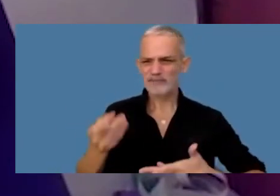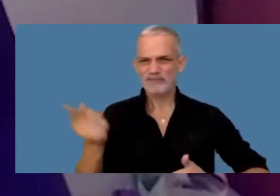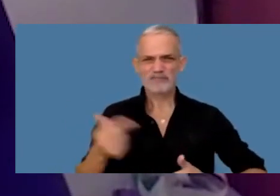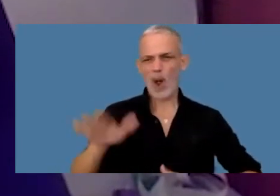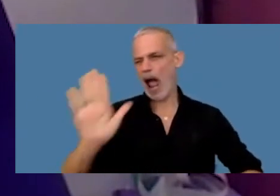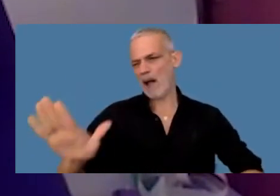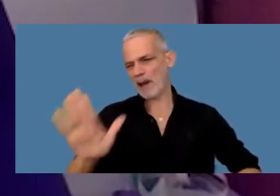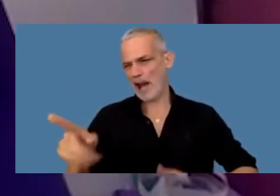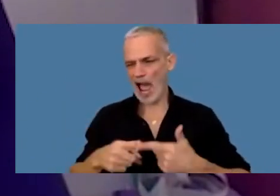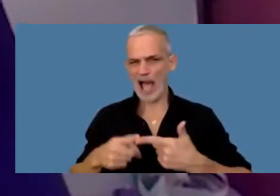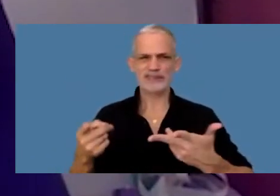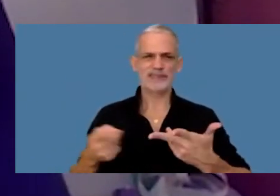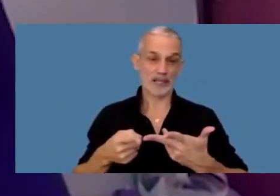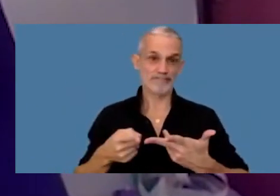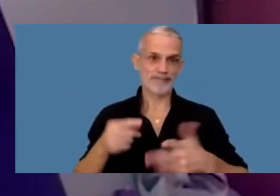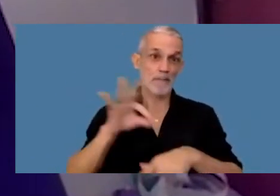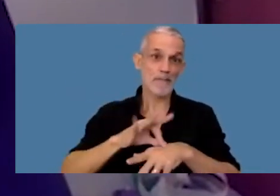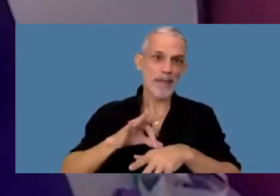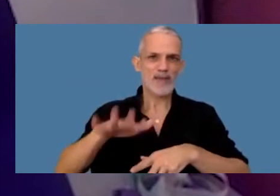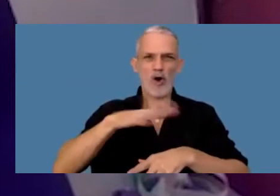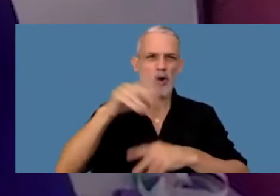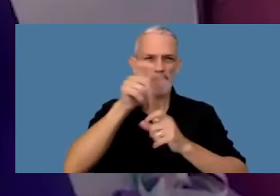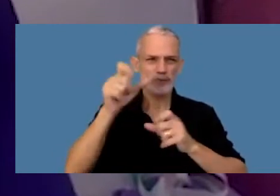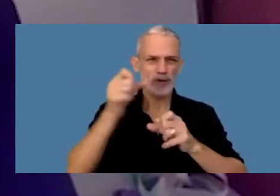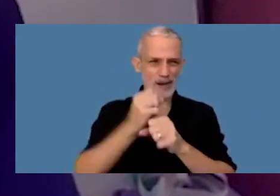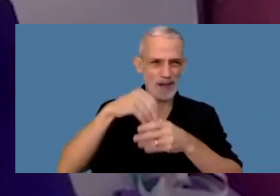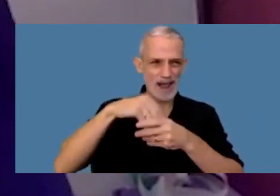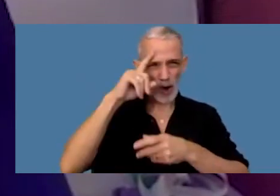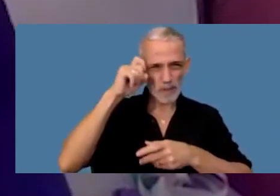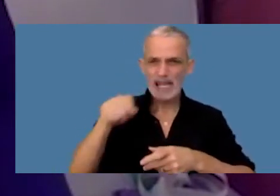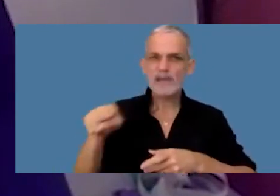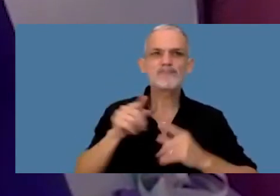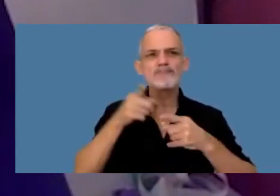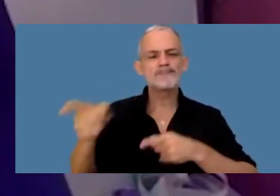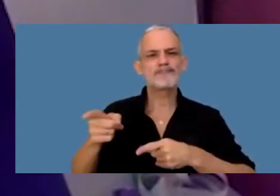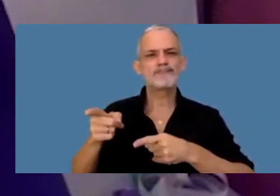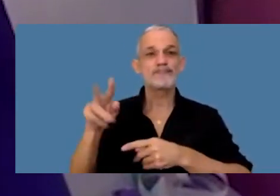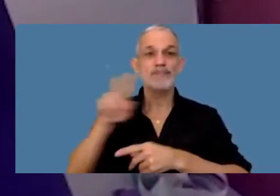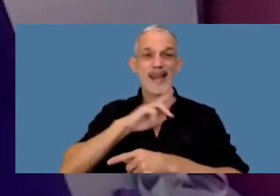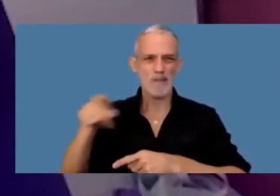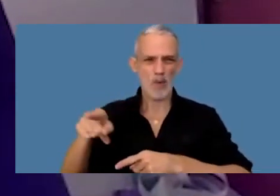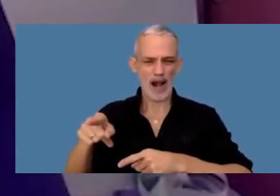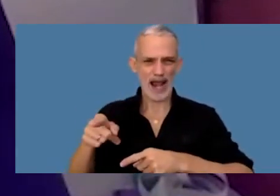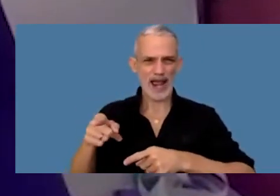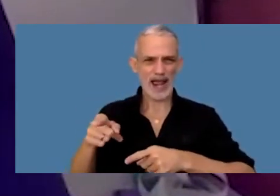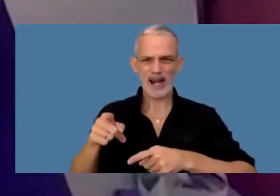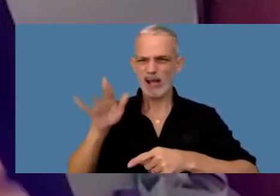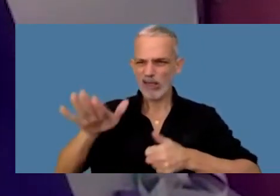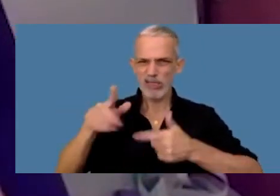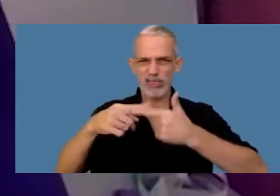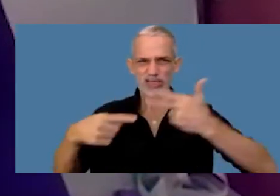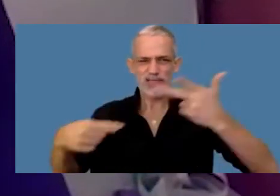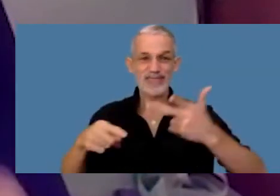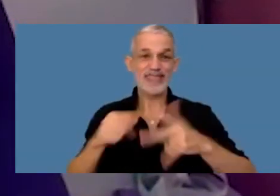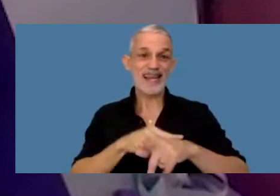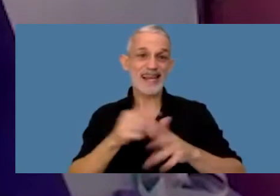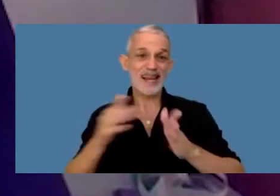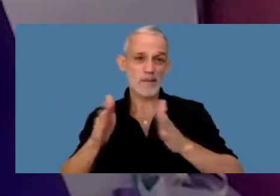y los procesos reproductivos de las mujeres, expresada en el trato deshumanizado, el abuso de medicalización